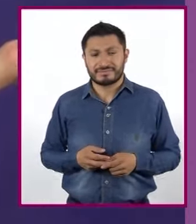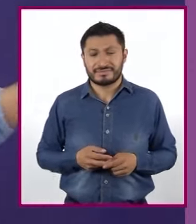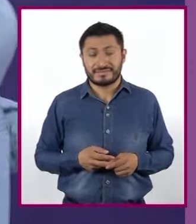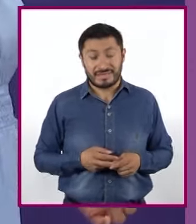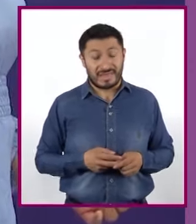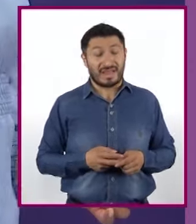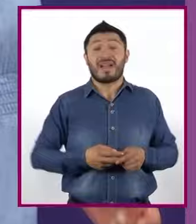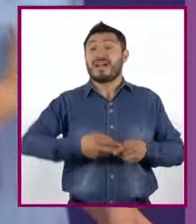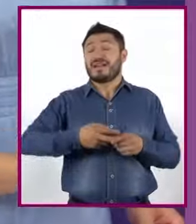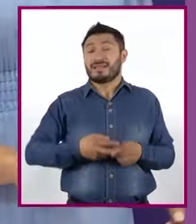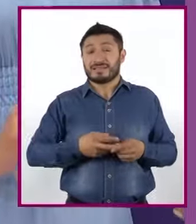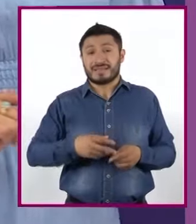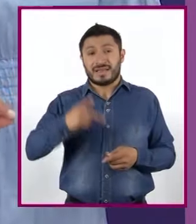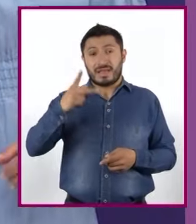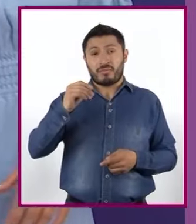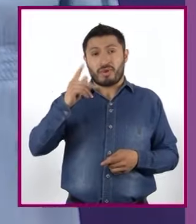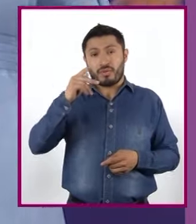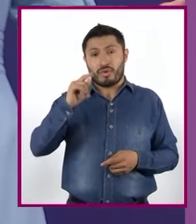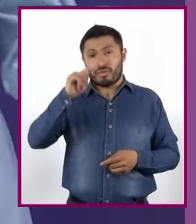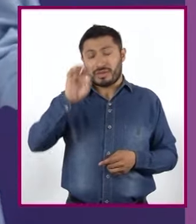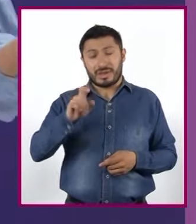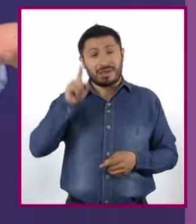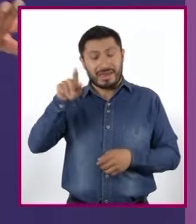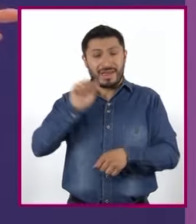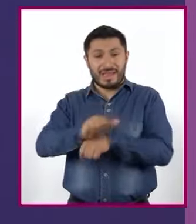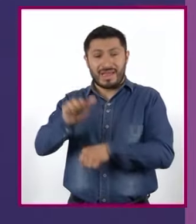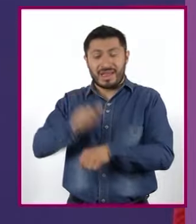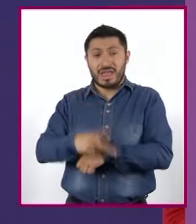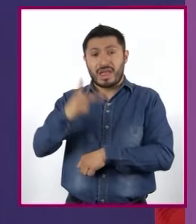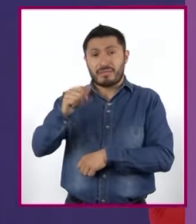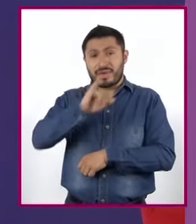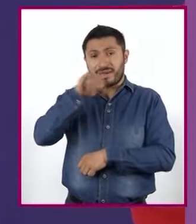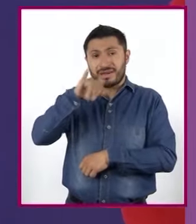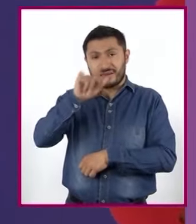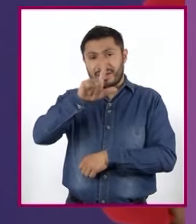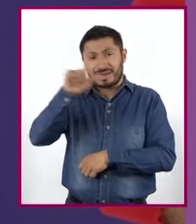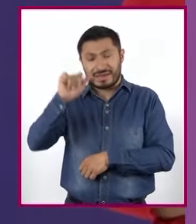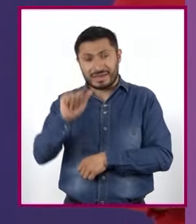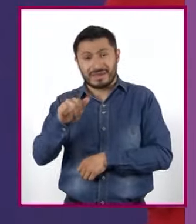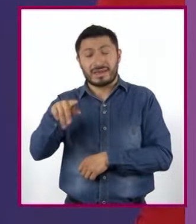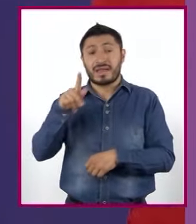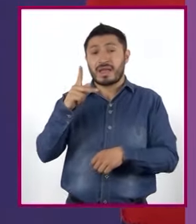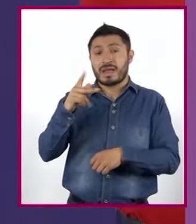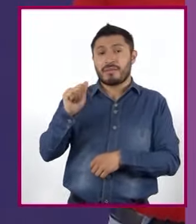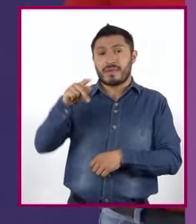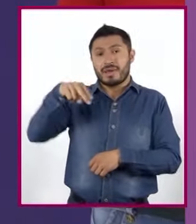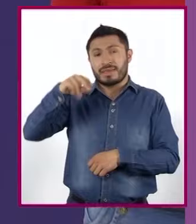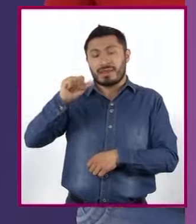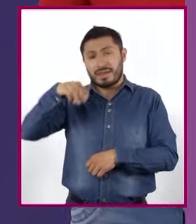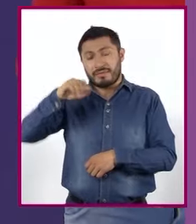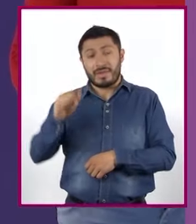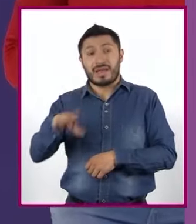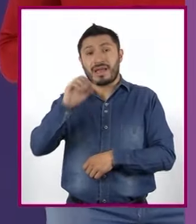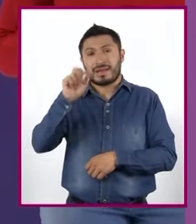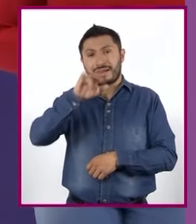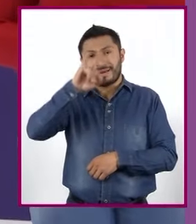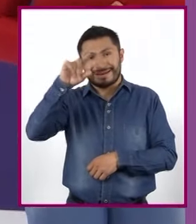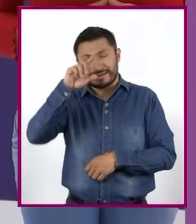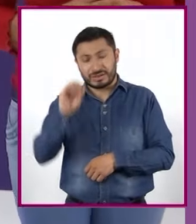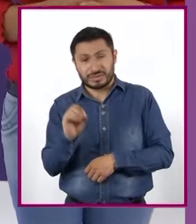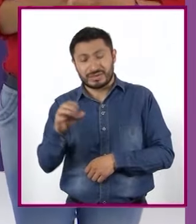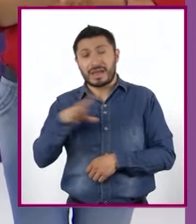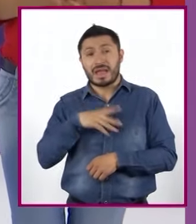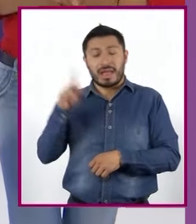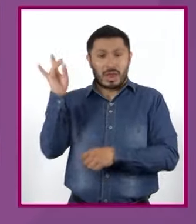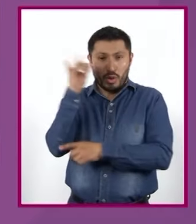Y es que al popote en Argentina se le dice pajilla, en Panamá se le dice carrizo y en Perú se le